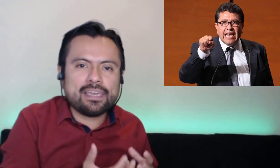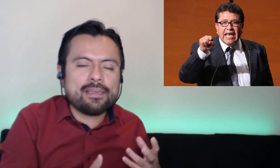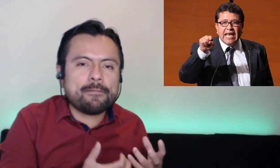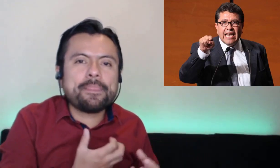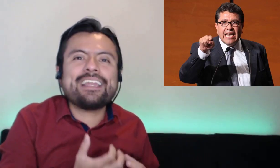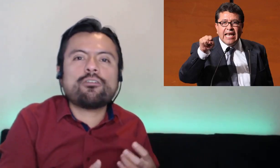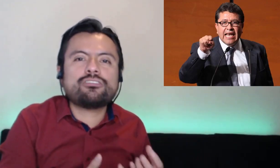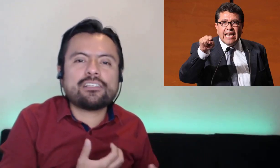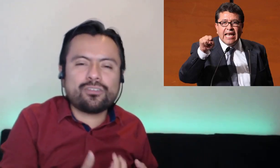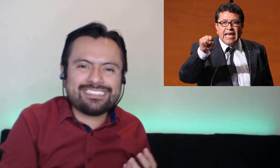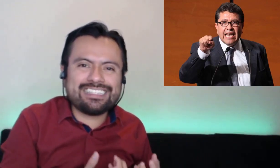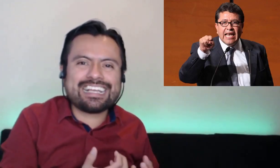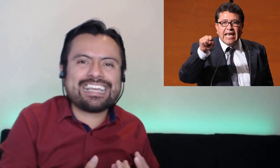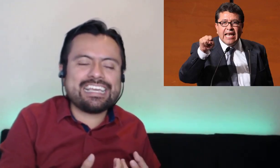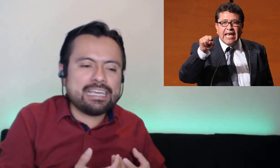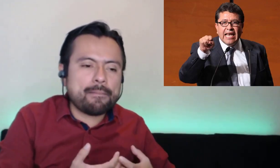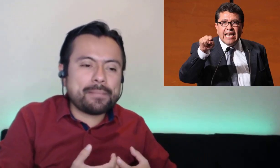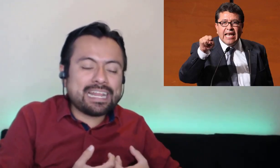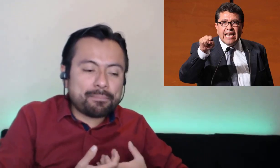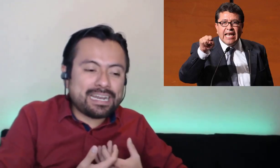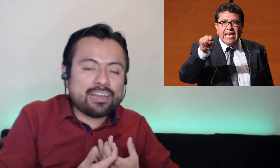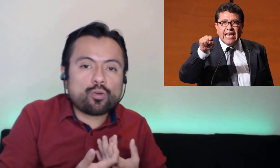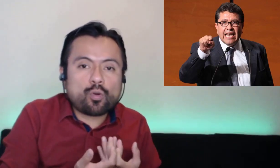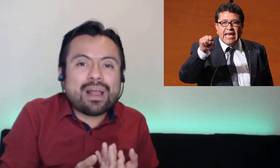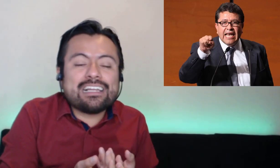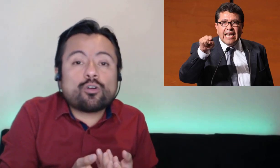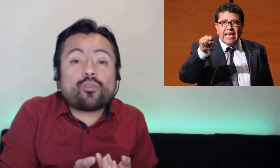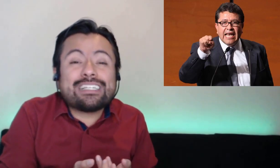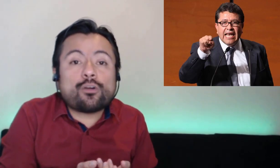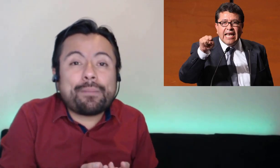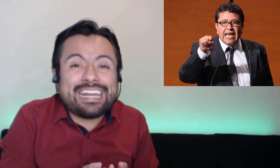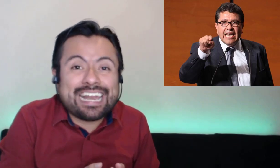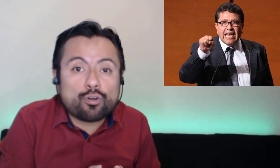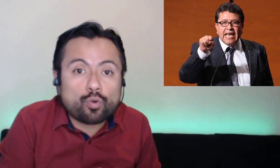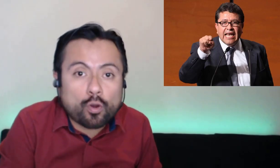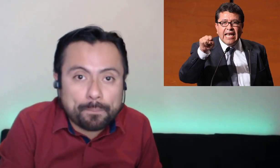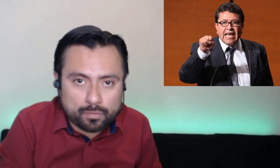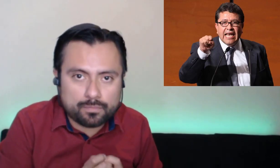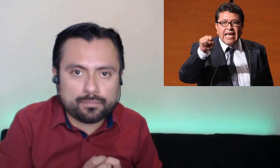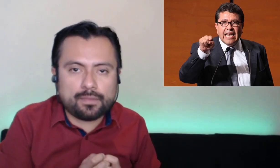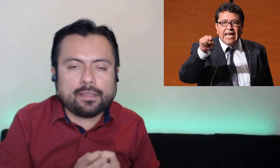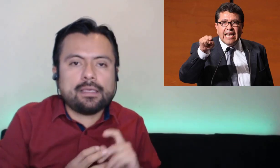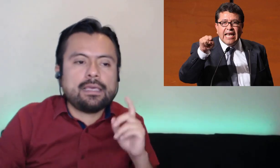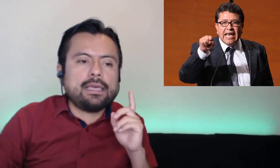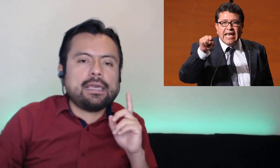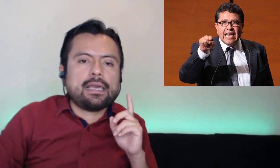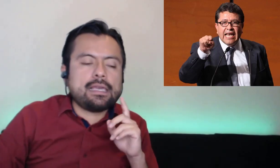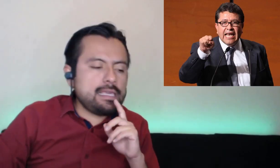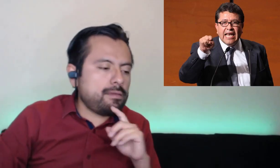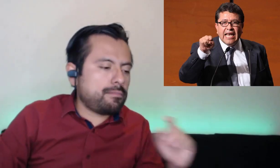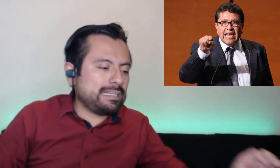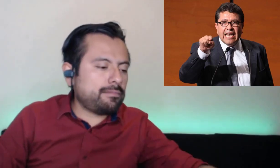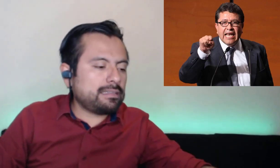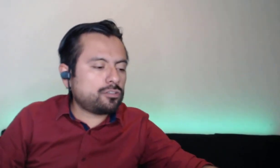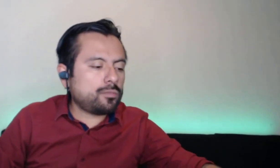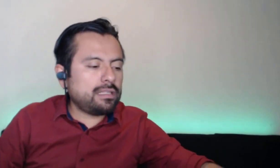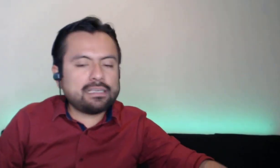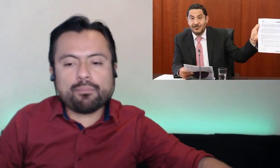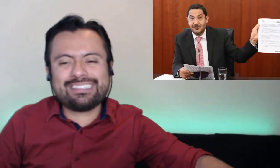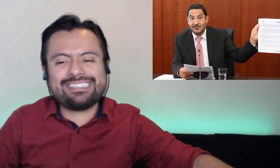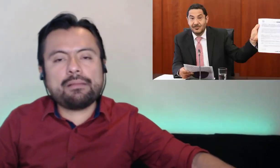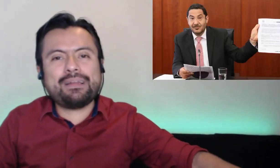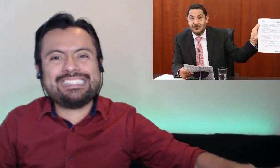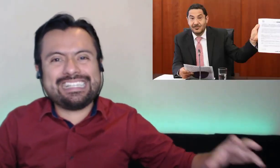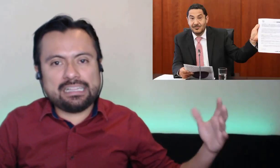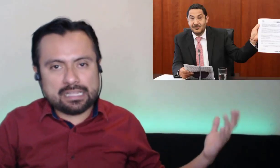tipo de negociaciones en la que para lo cual lo cual se opere en la jucopo y martí batres como